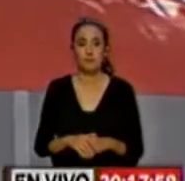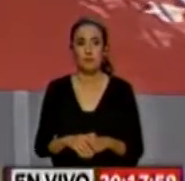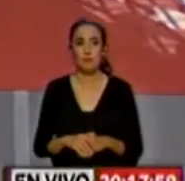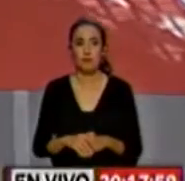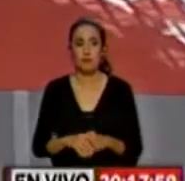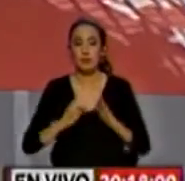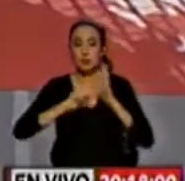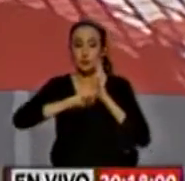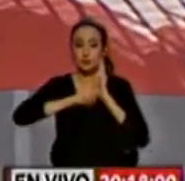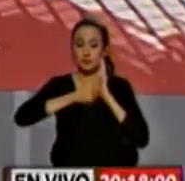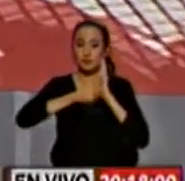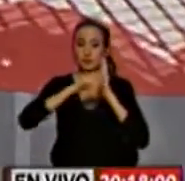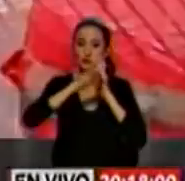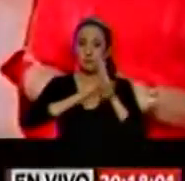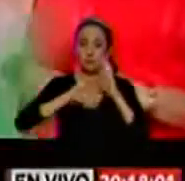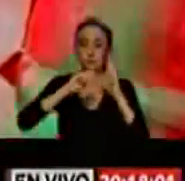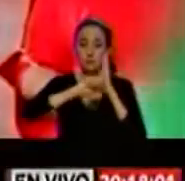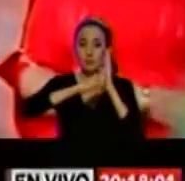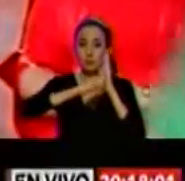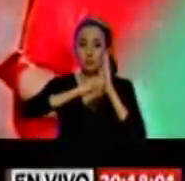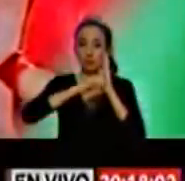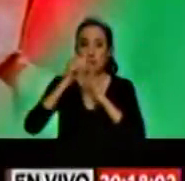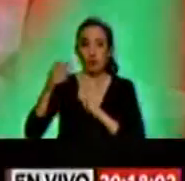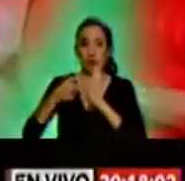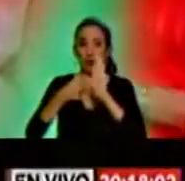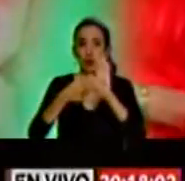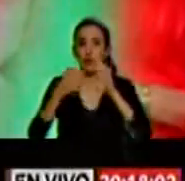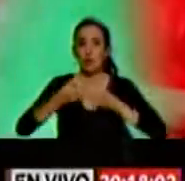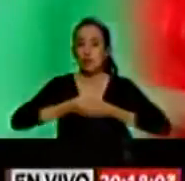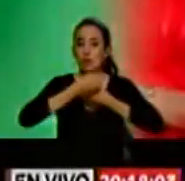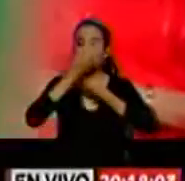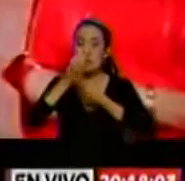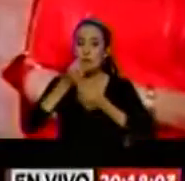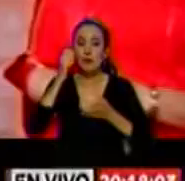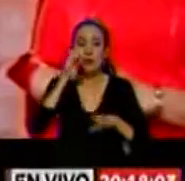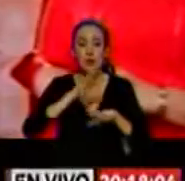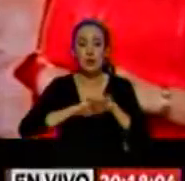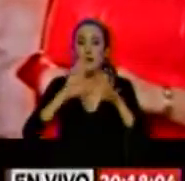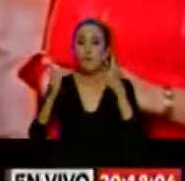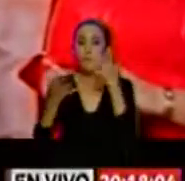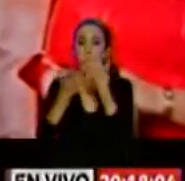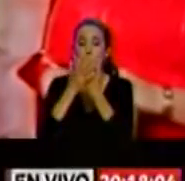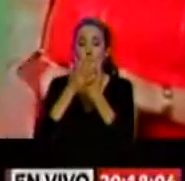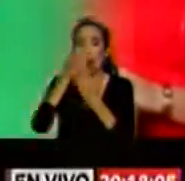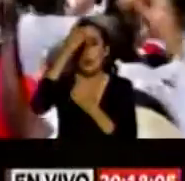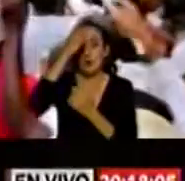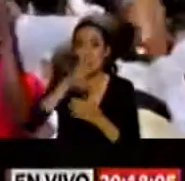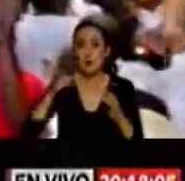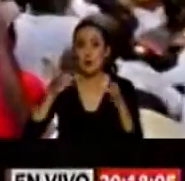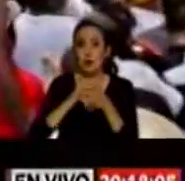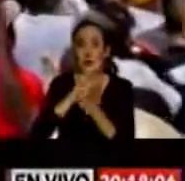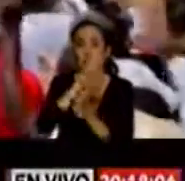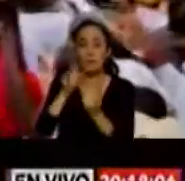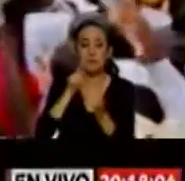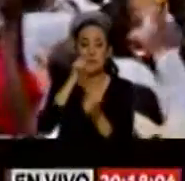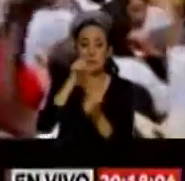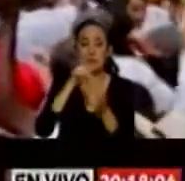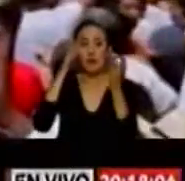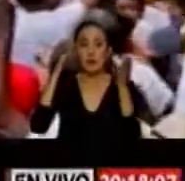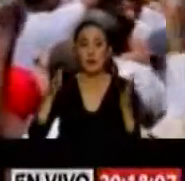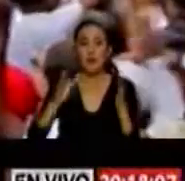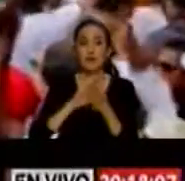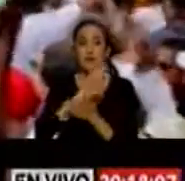La Contraloría General del Estado presentó un informe con indicios de responsabilidad penal en contra del prefecto de Manabí, Mariano Zambrano